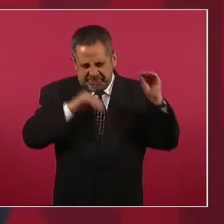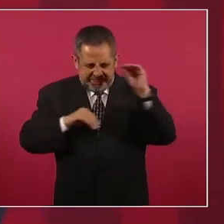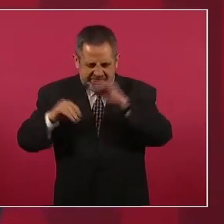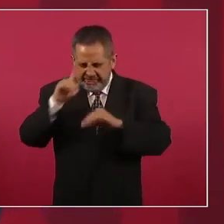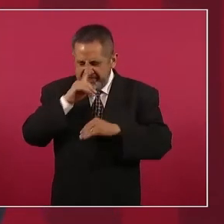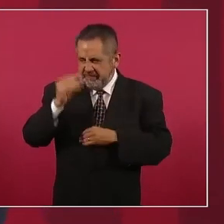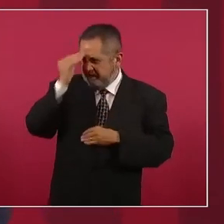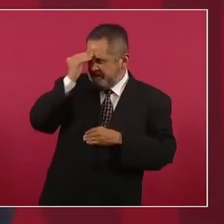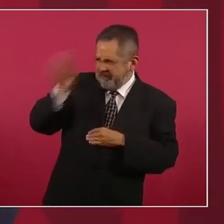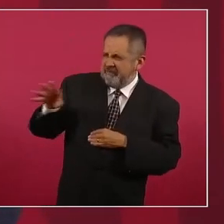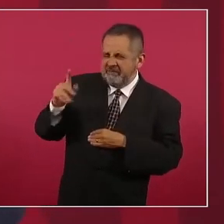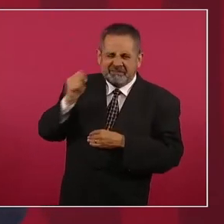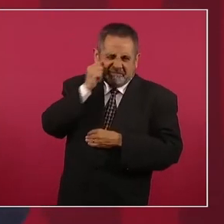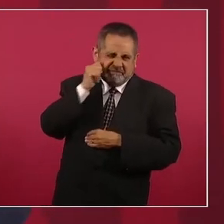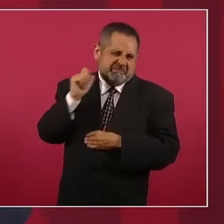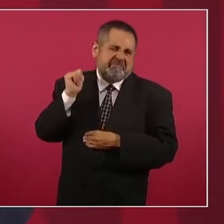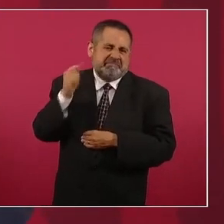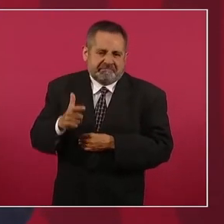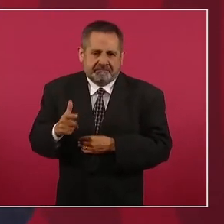mancha, tizna.